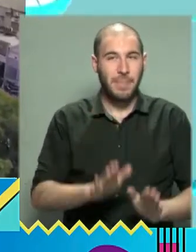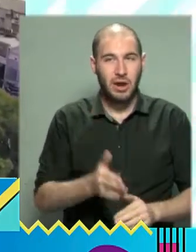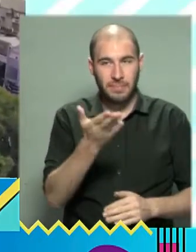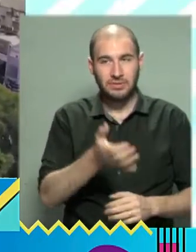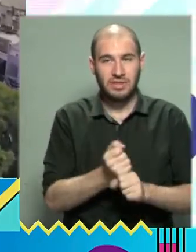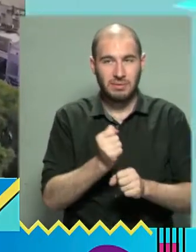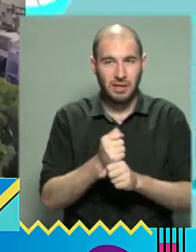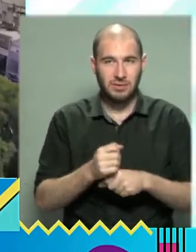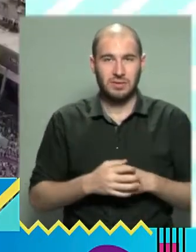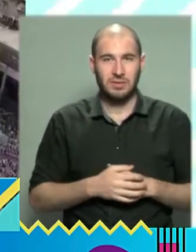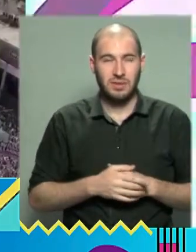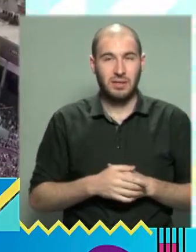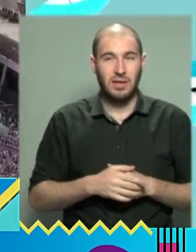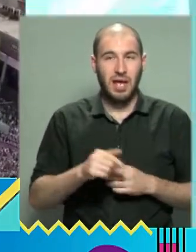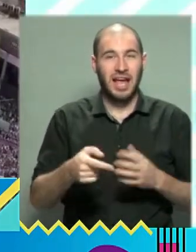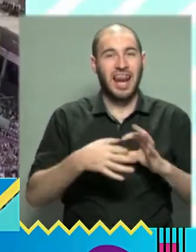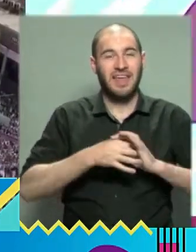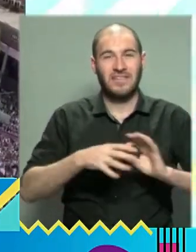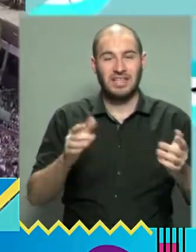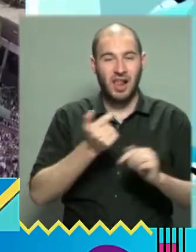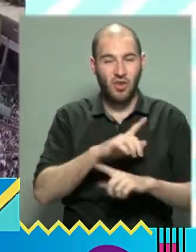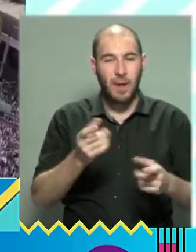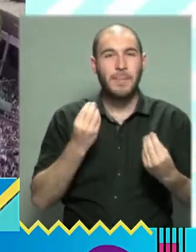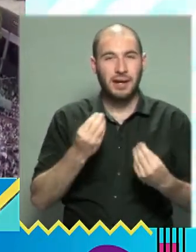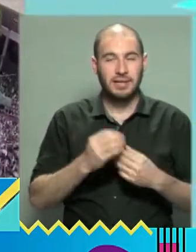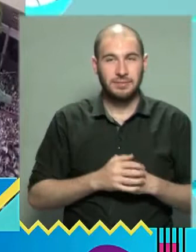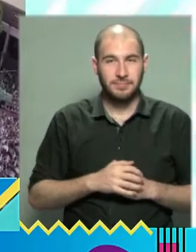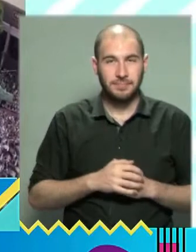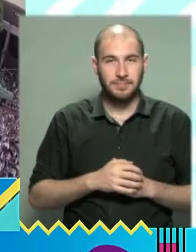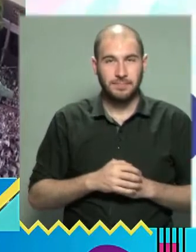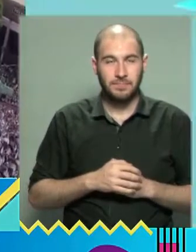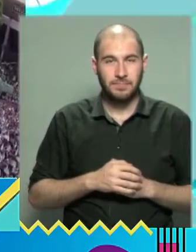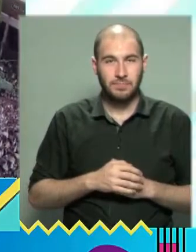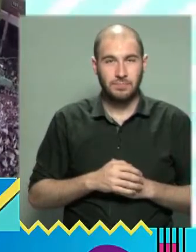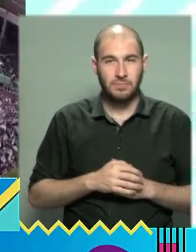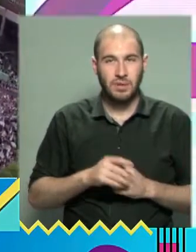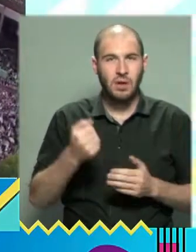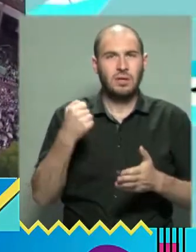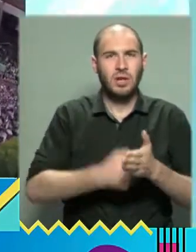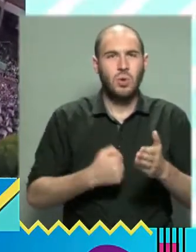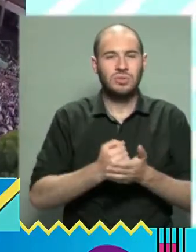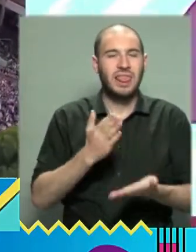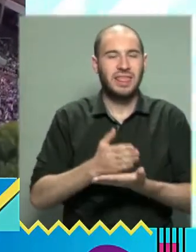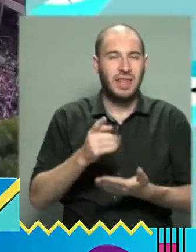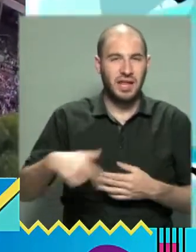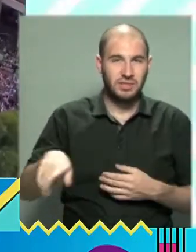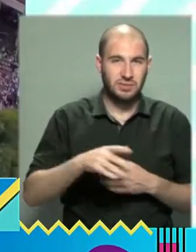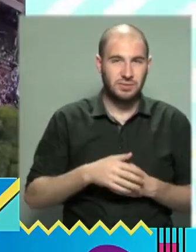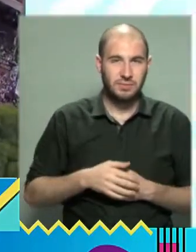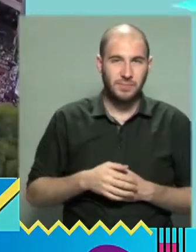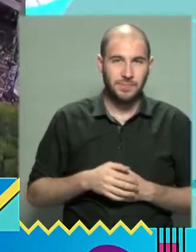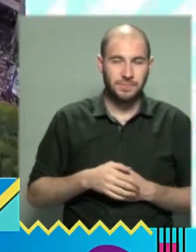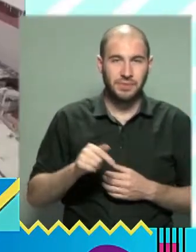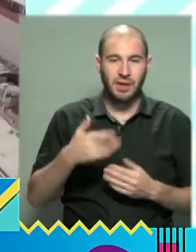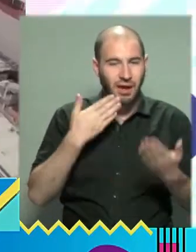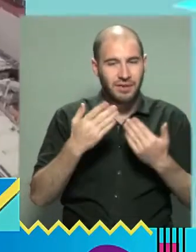trabajadores. O sea, en un marco de que no exista la libertad para poder, digamos, luchar por los derechos, no se